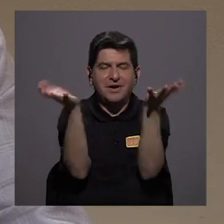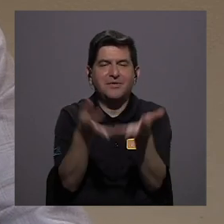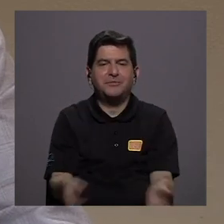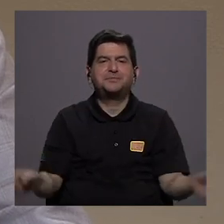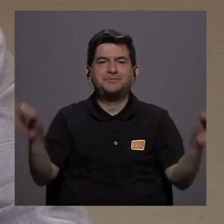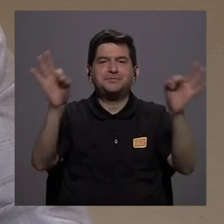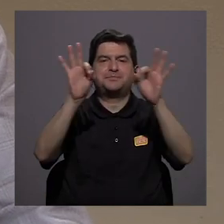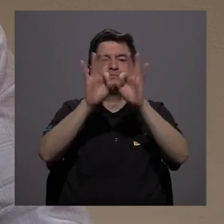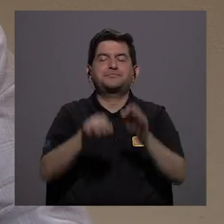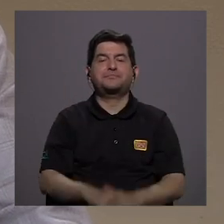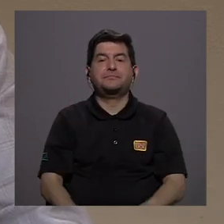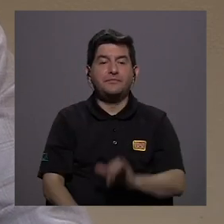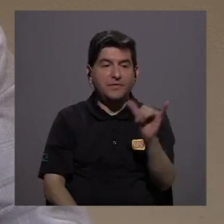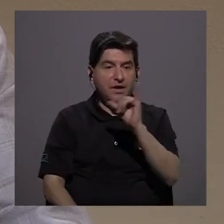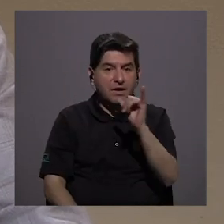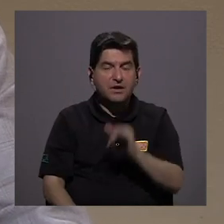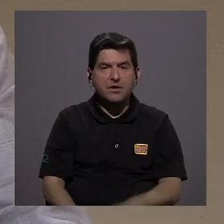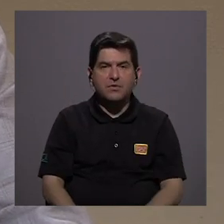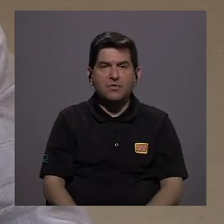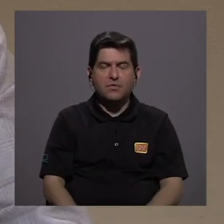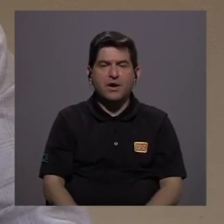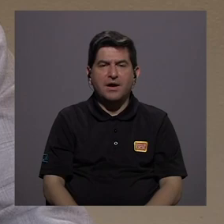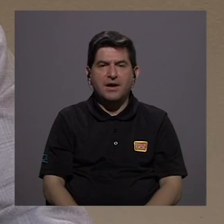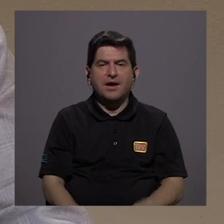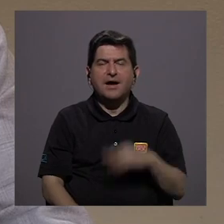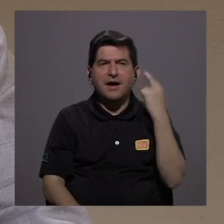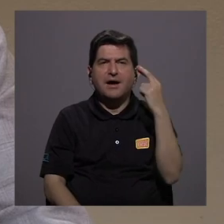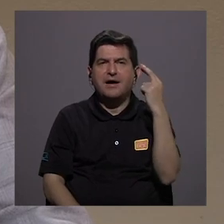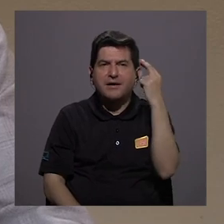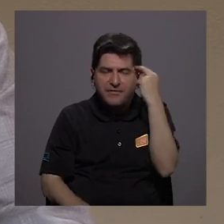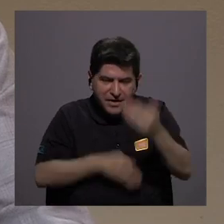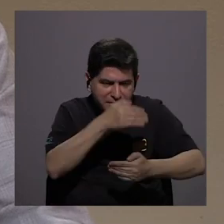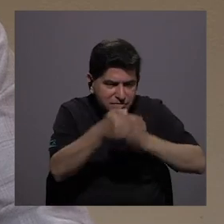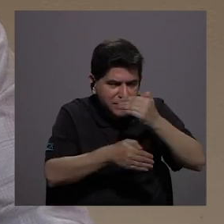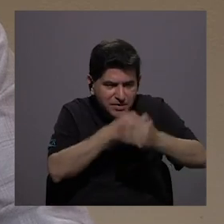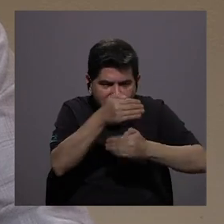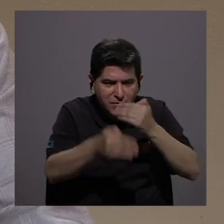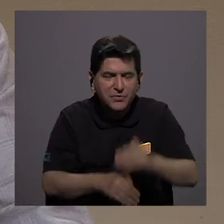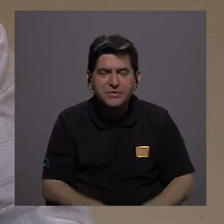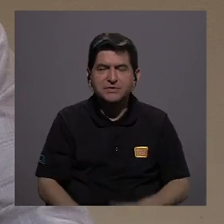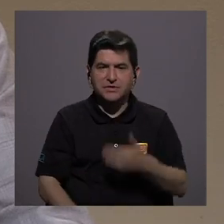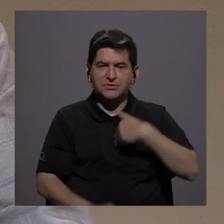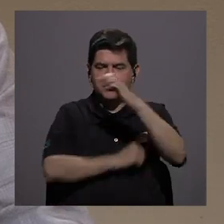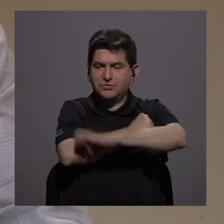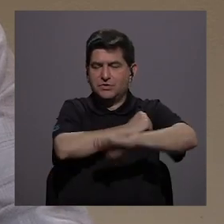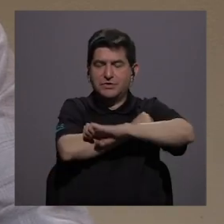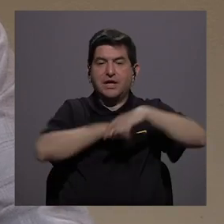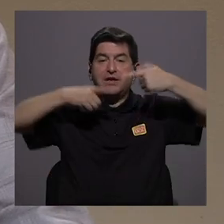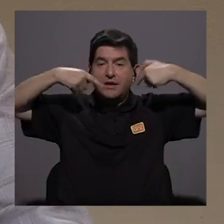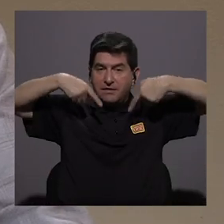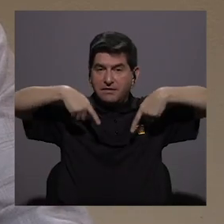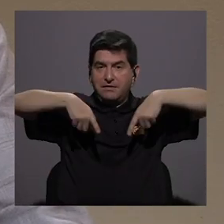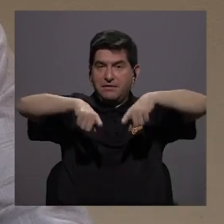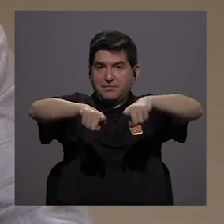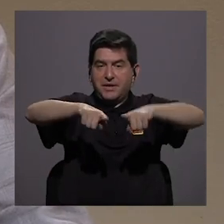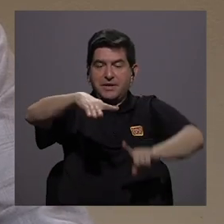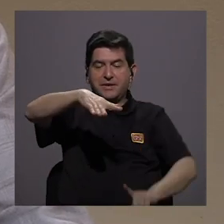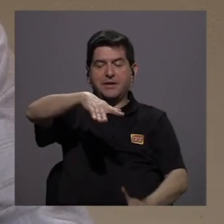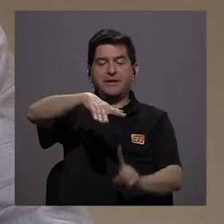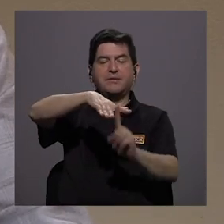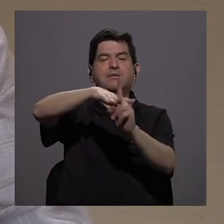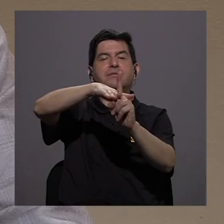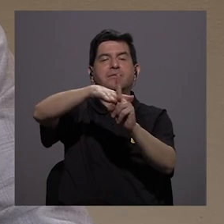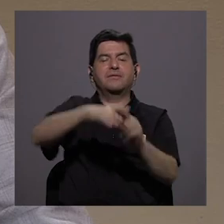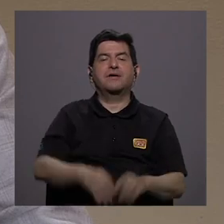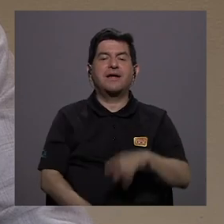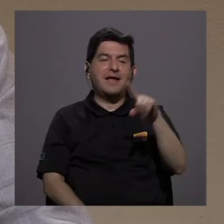muy importante. También se refiere a racionalización del Estado. Y paralelamente hay algo que aparece ahí, que